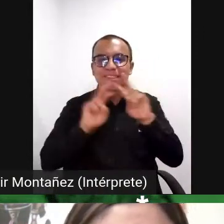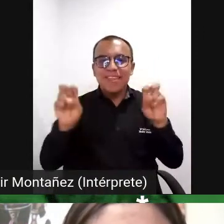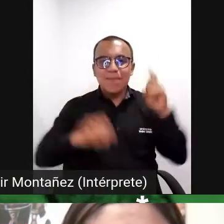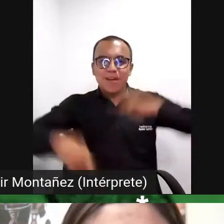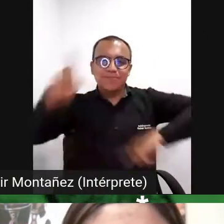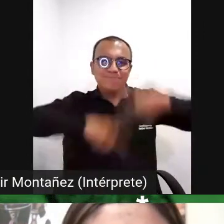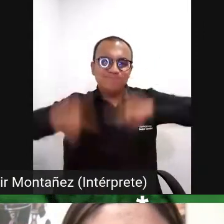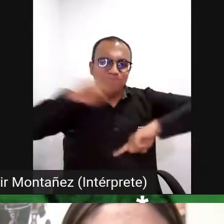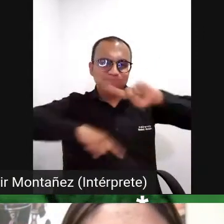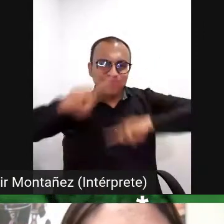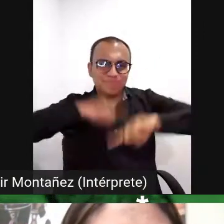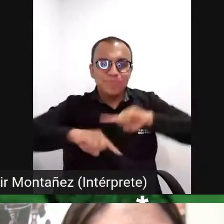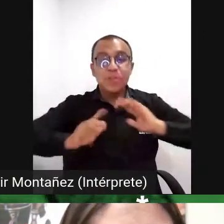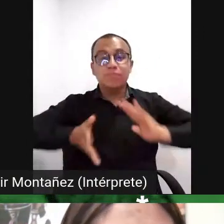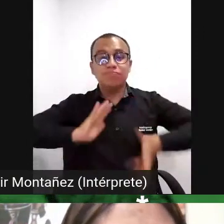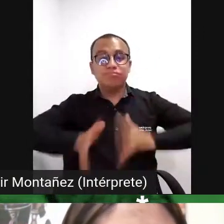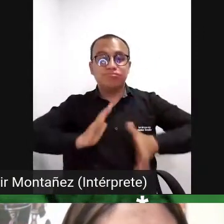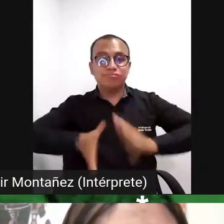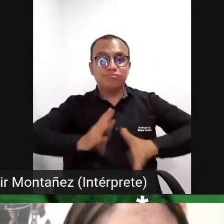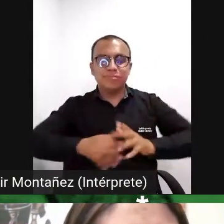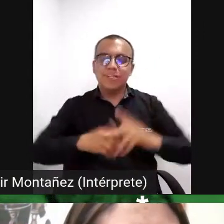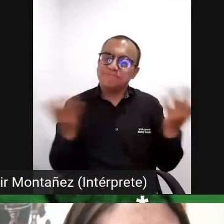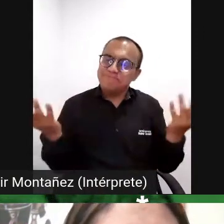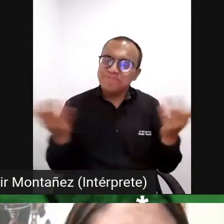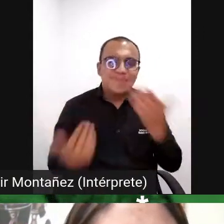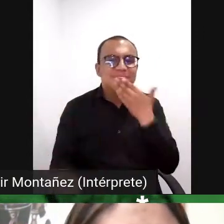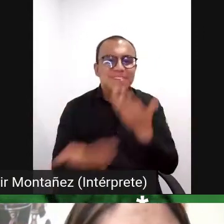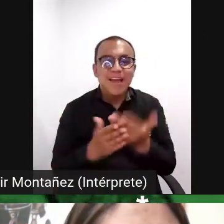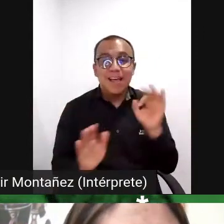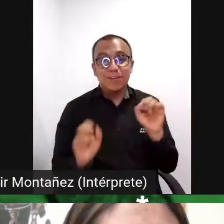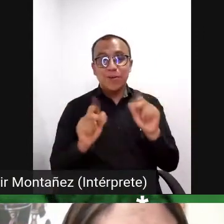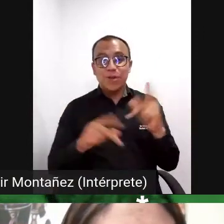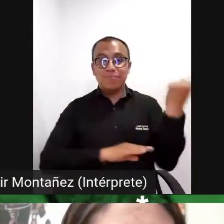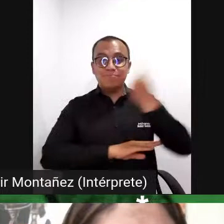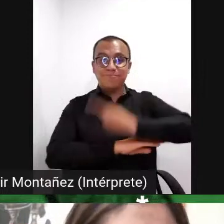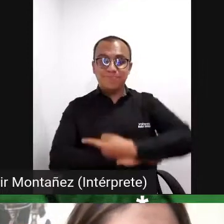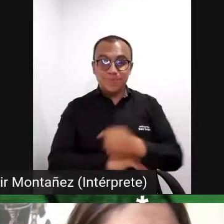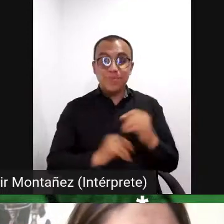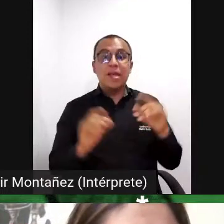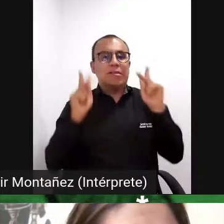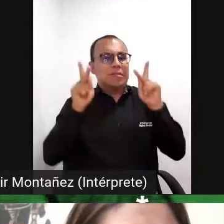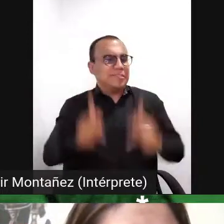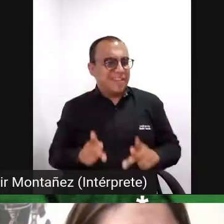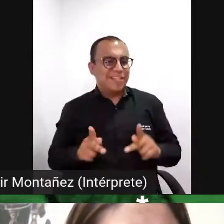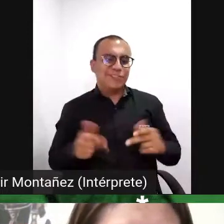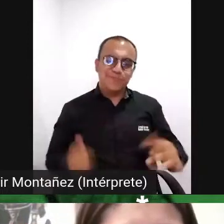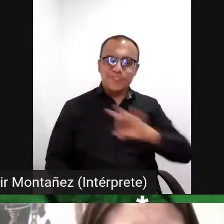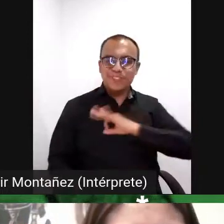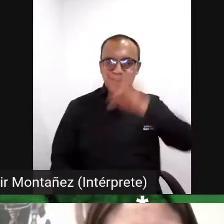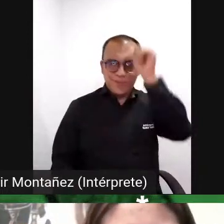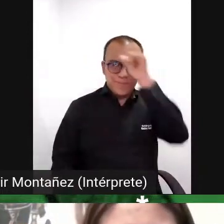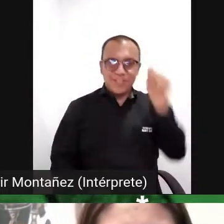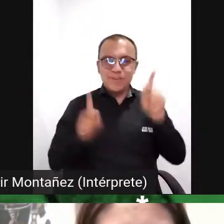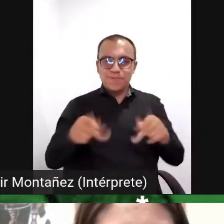señas. Y nada, espero tengan un buen día, un buen descanso y un buen fin de semana.